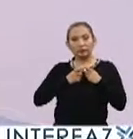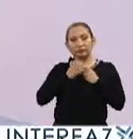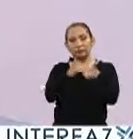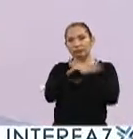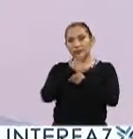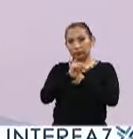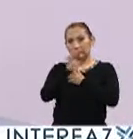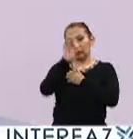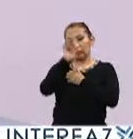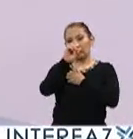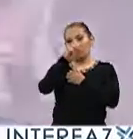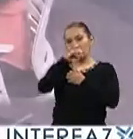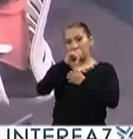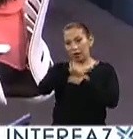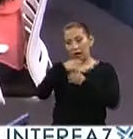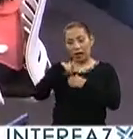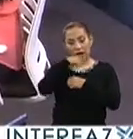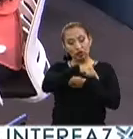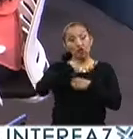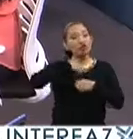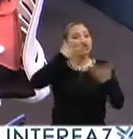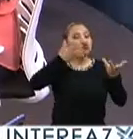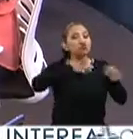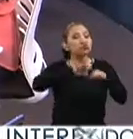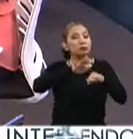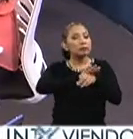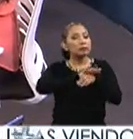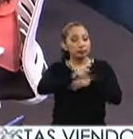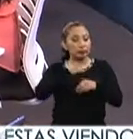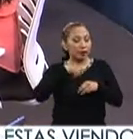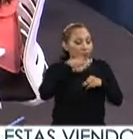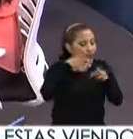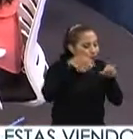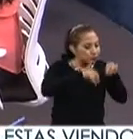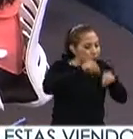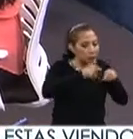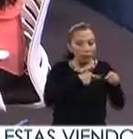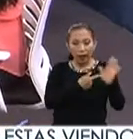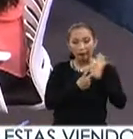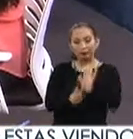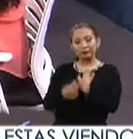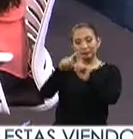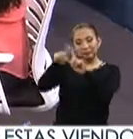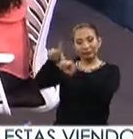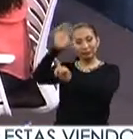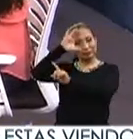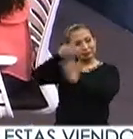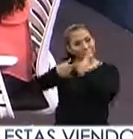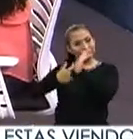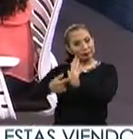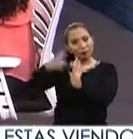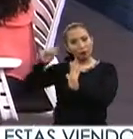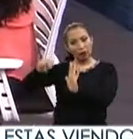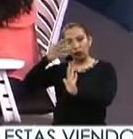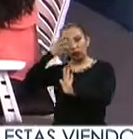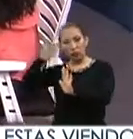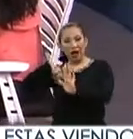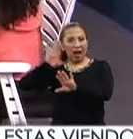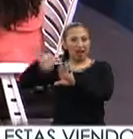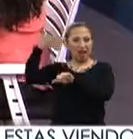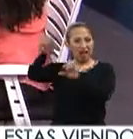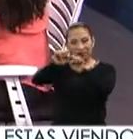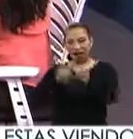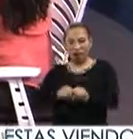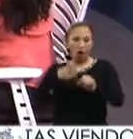No Formal. Nosotros hacemos todo aquello que trata de promover el enfoque intercultural en lo no formal, fuera de